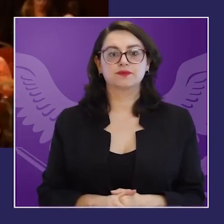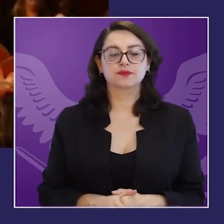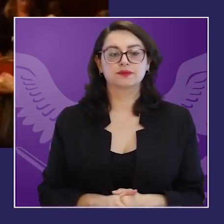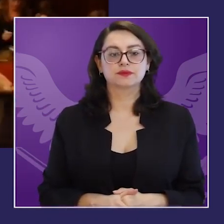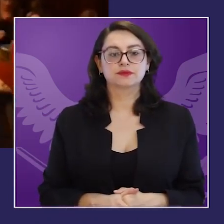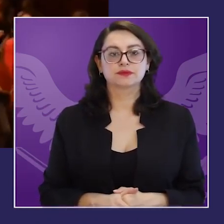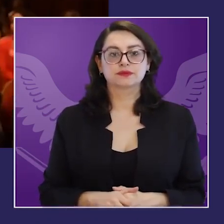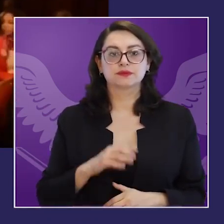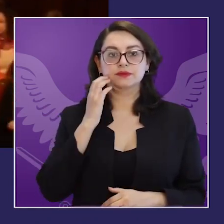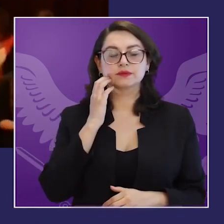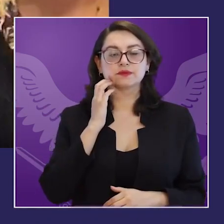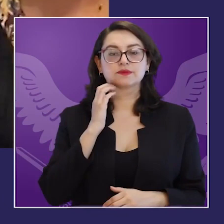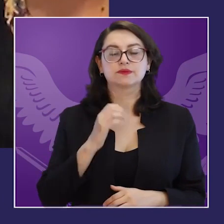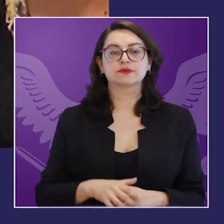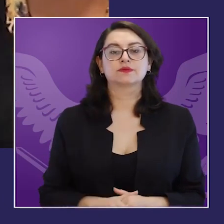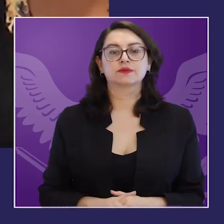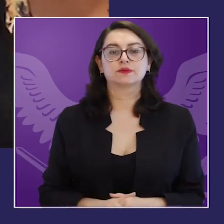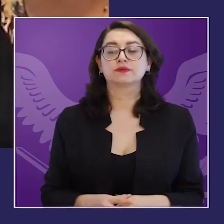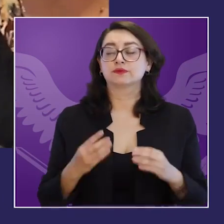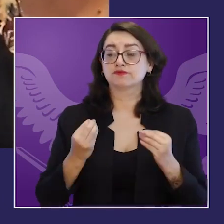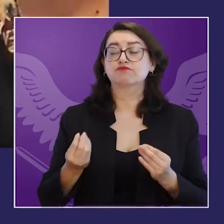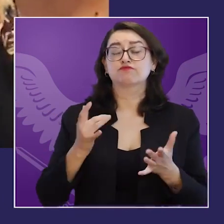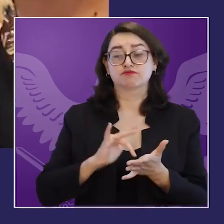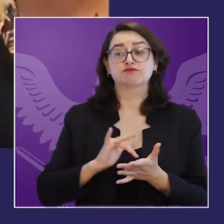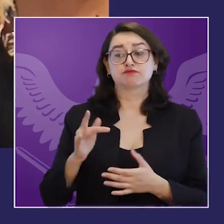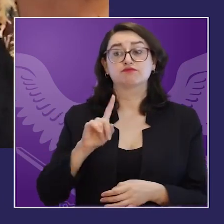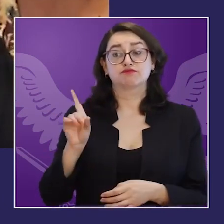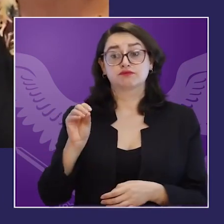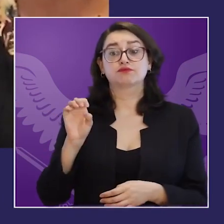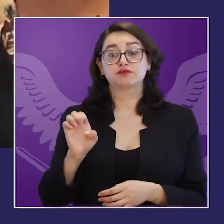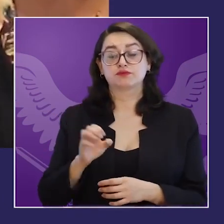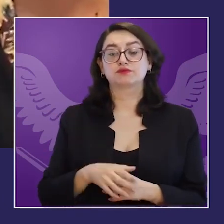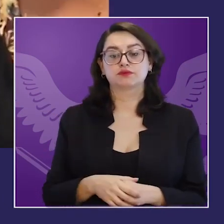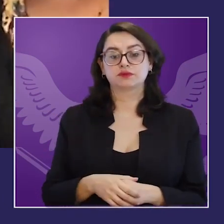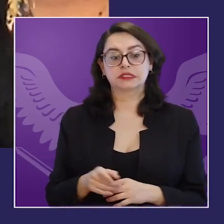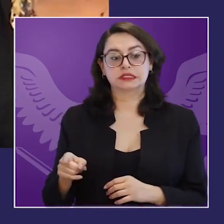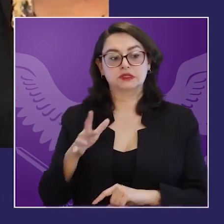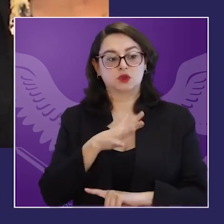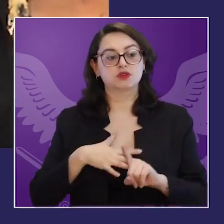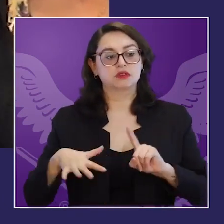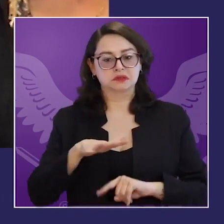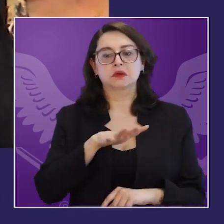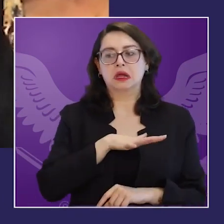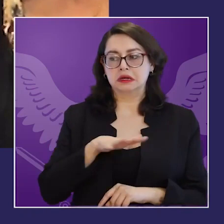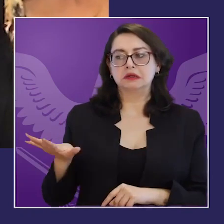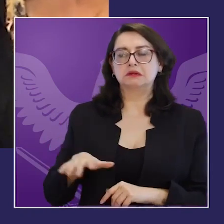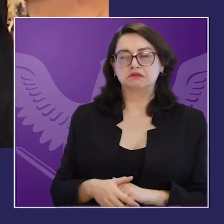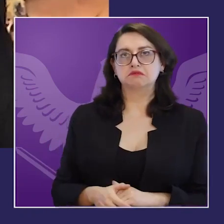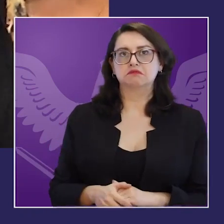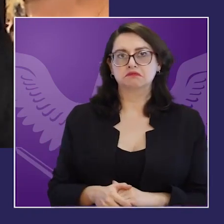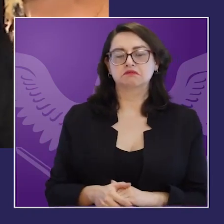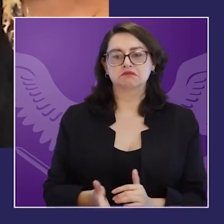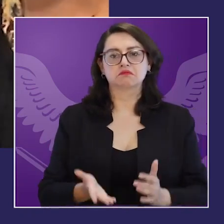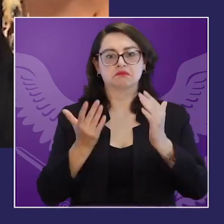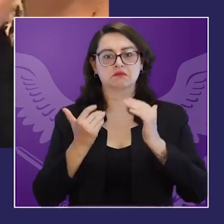Muchísimas gracias, Zoe. Me parece que Zoe empieza a plantear ese contexto general. Y luego vamos a ver